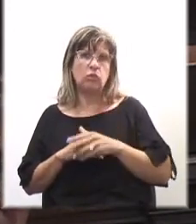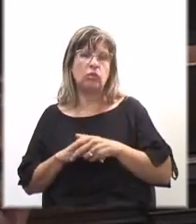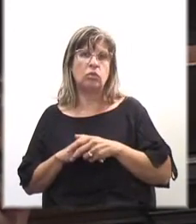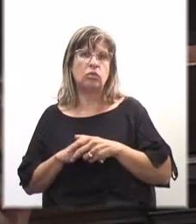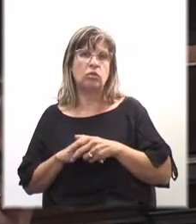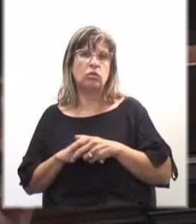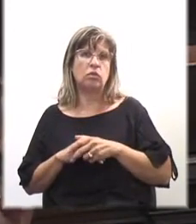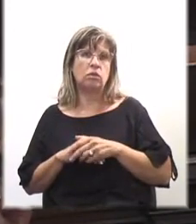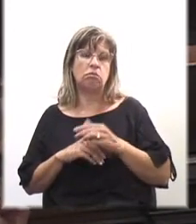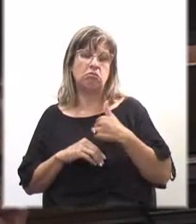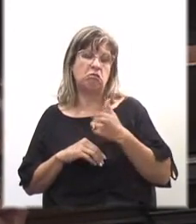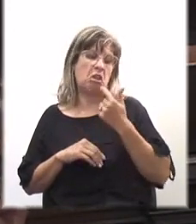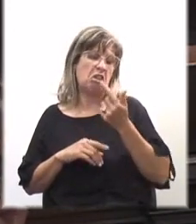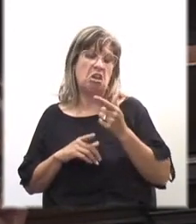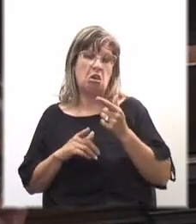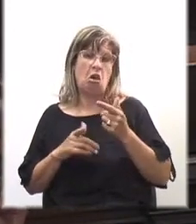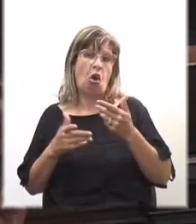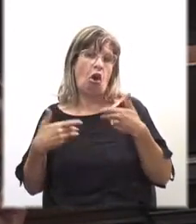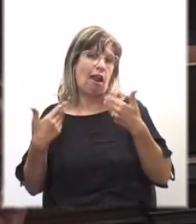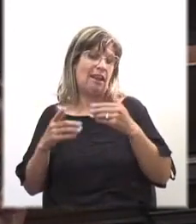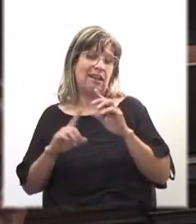no digo con alegría porque no es así,